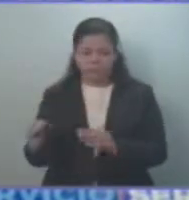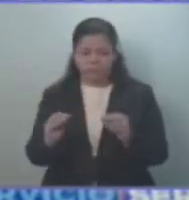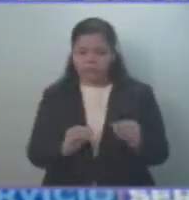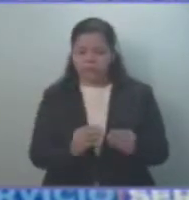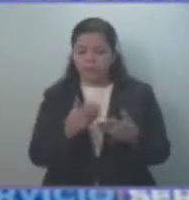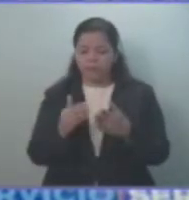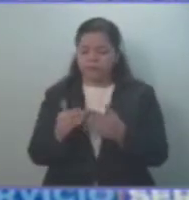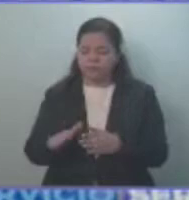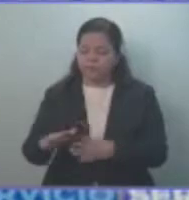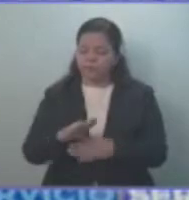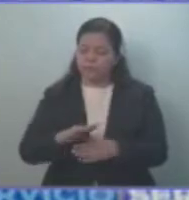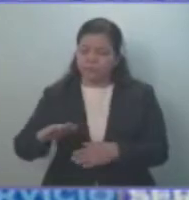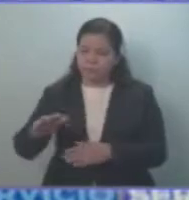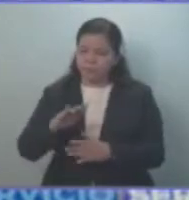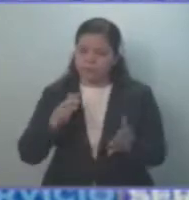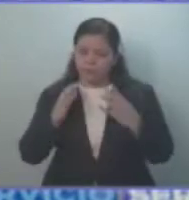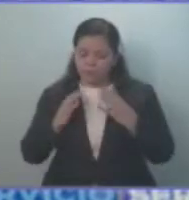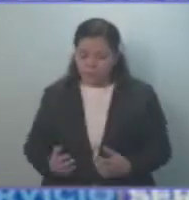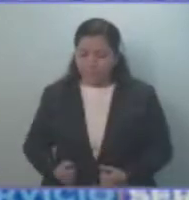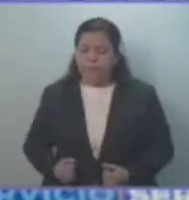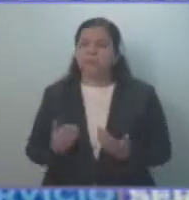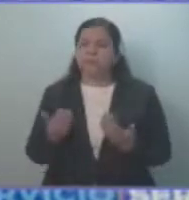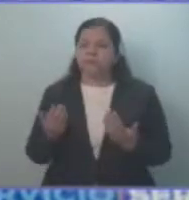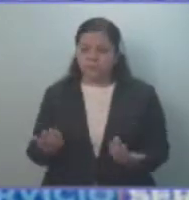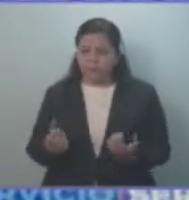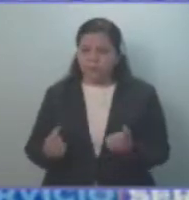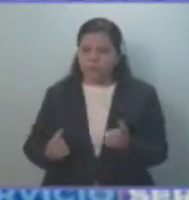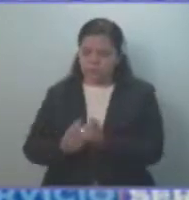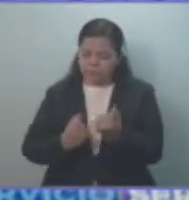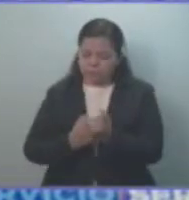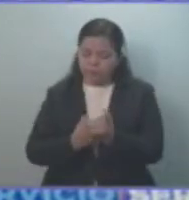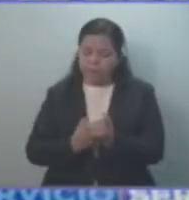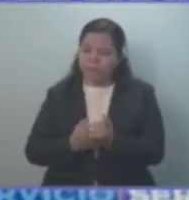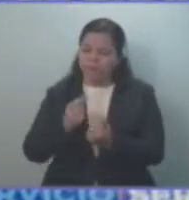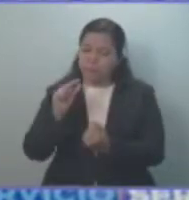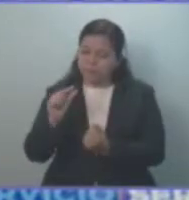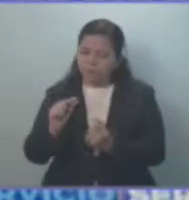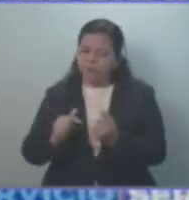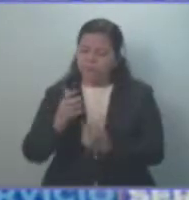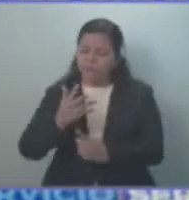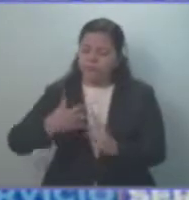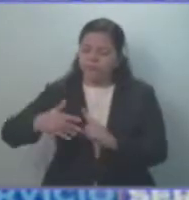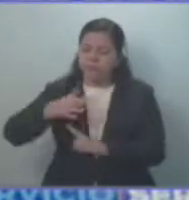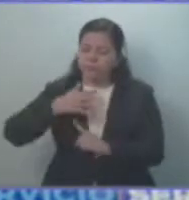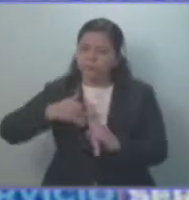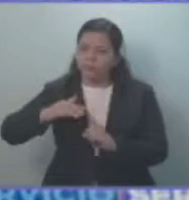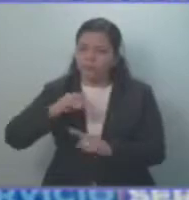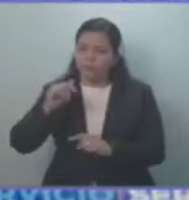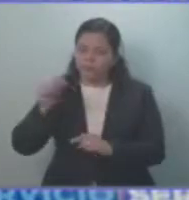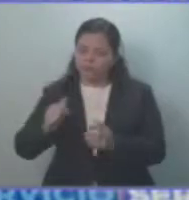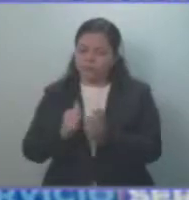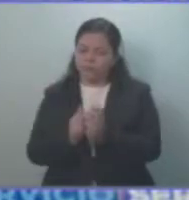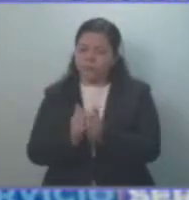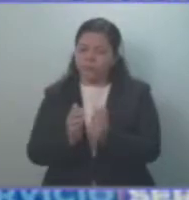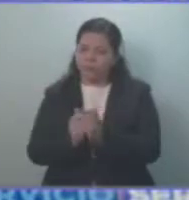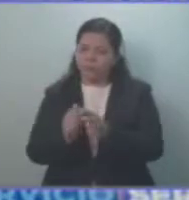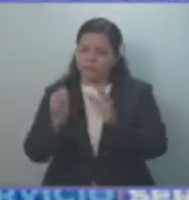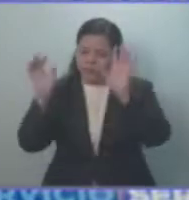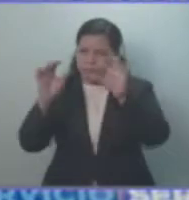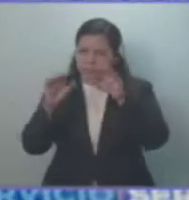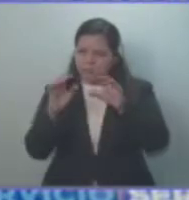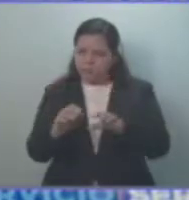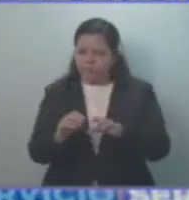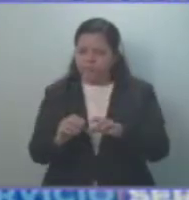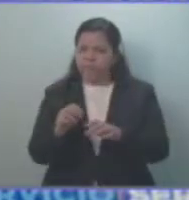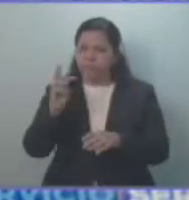distintas carteras de Estado para sufragar un poco la situación que ha ocurrido con la tormenta